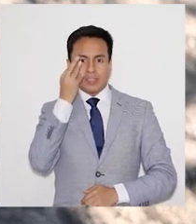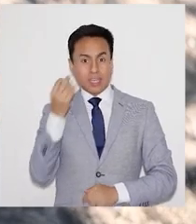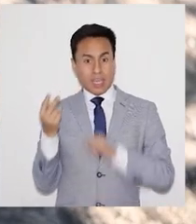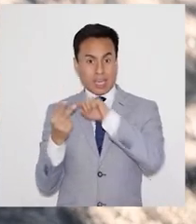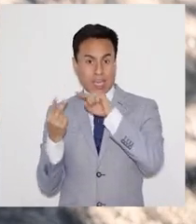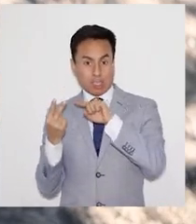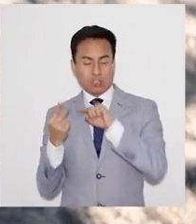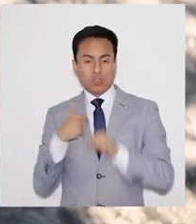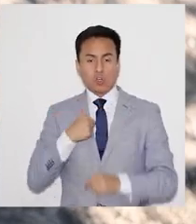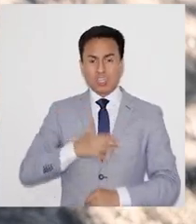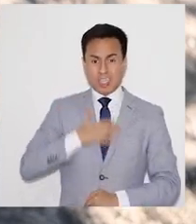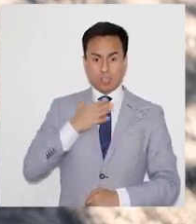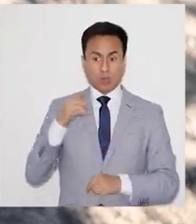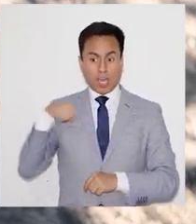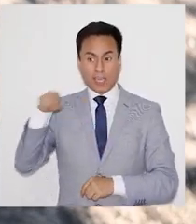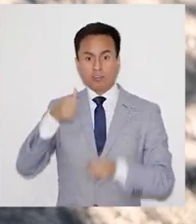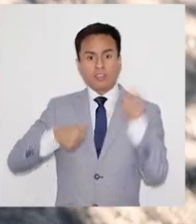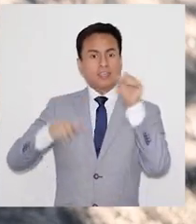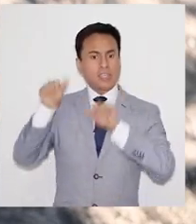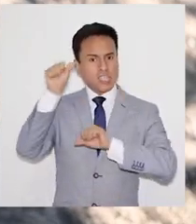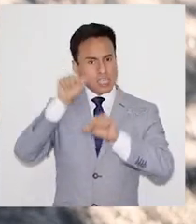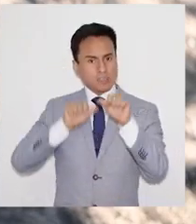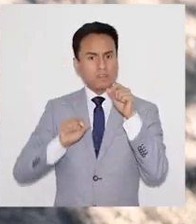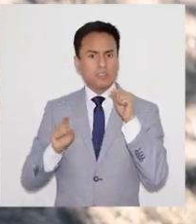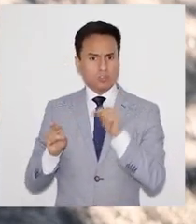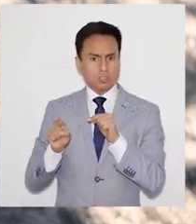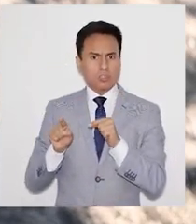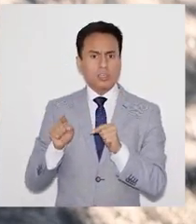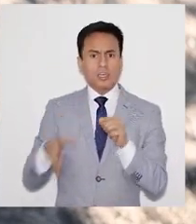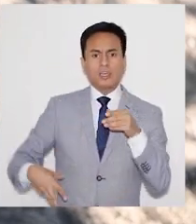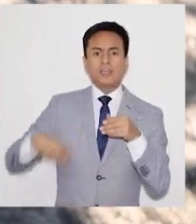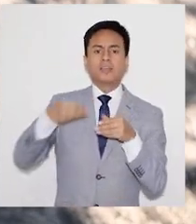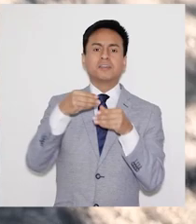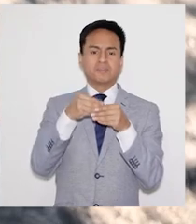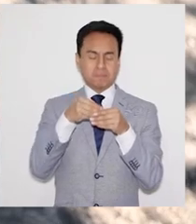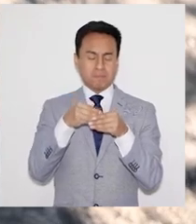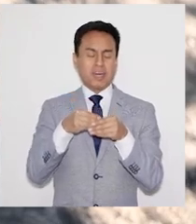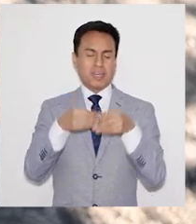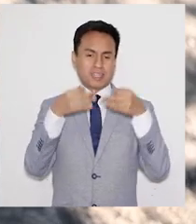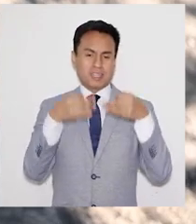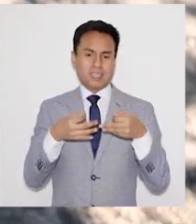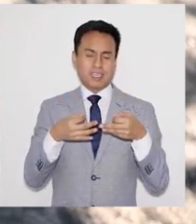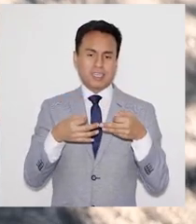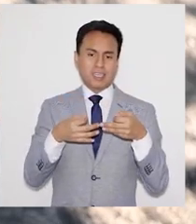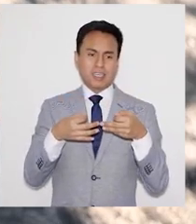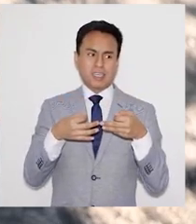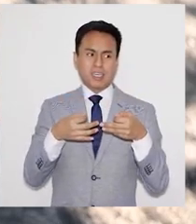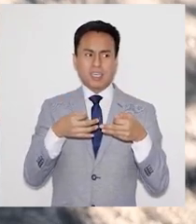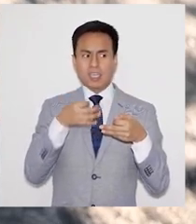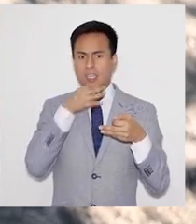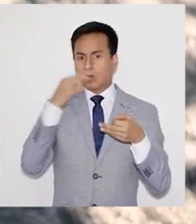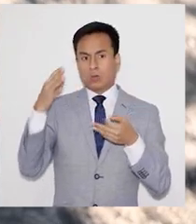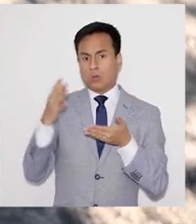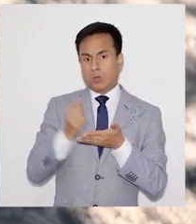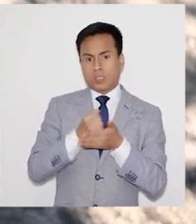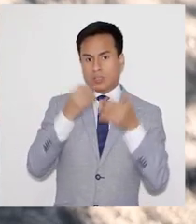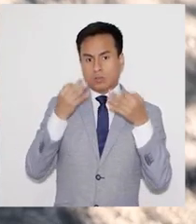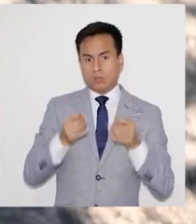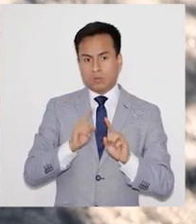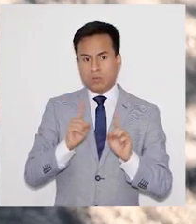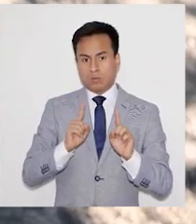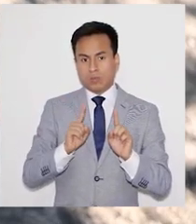ellos, y yo siento que ellos como científicos son parte aunque no lo hubieran obtenido,